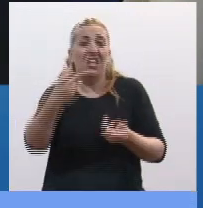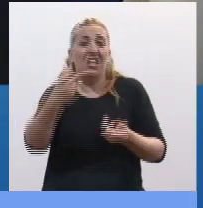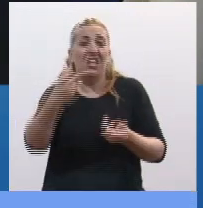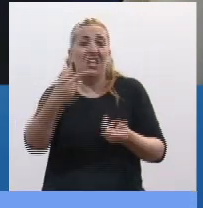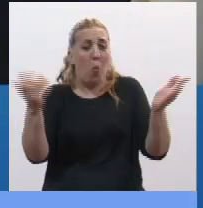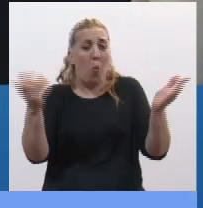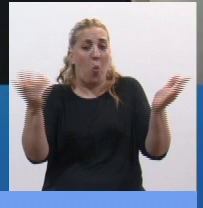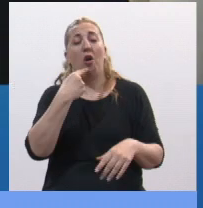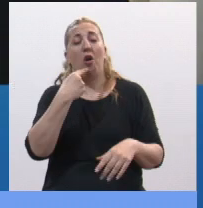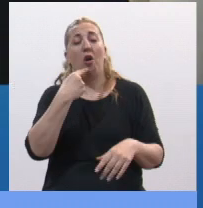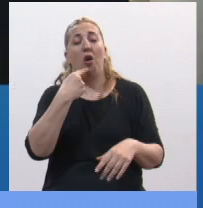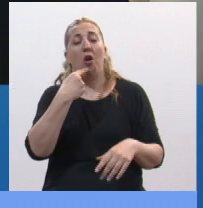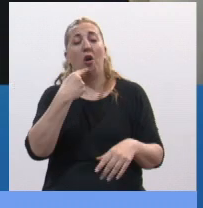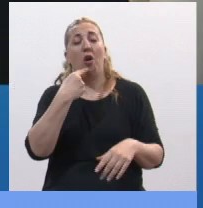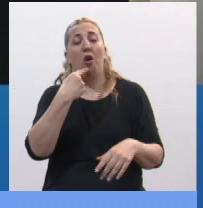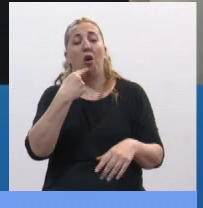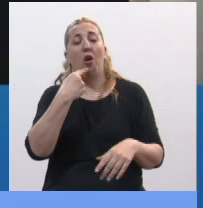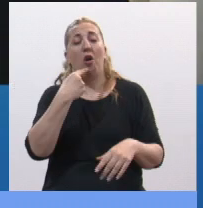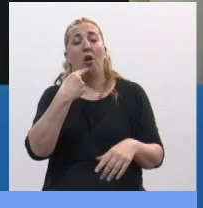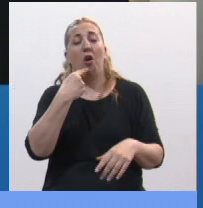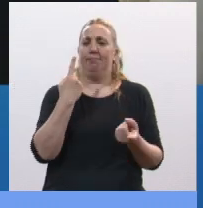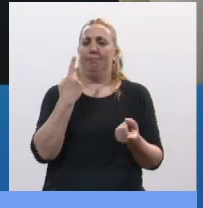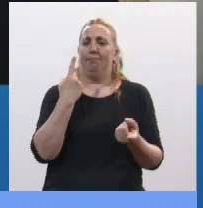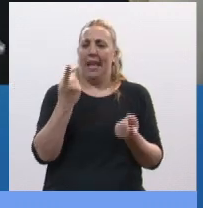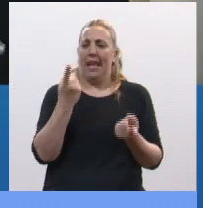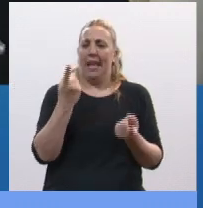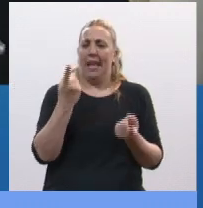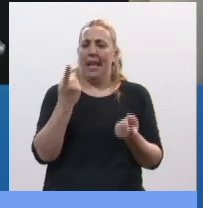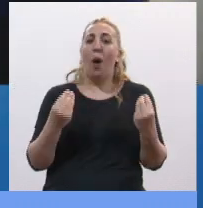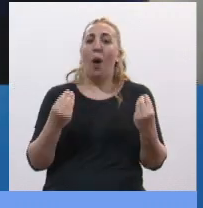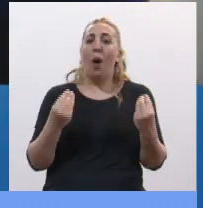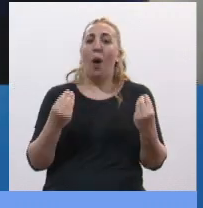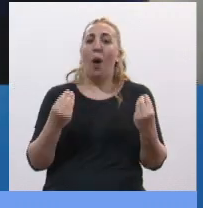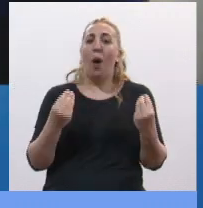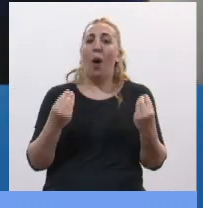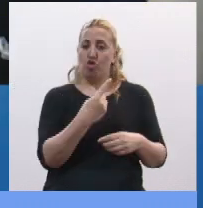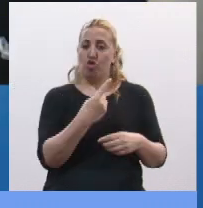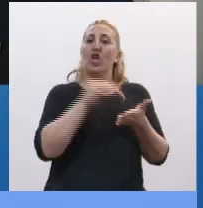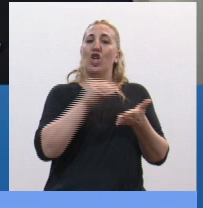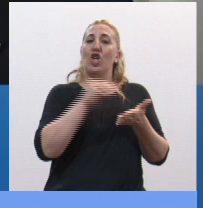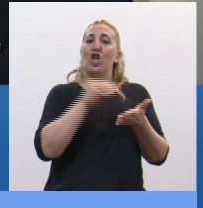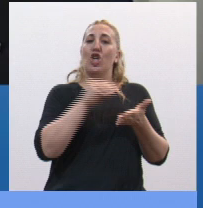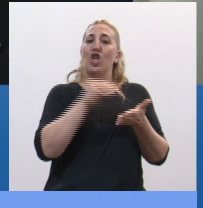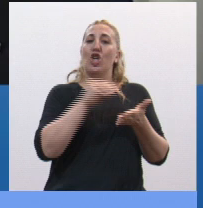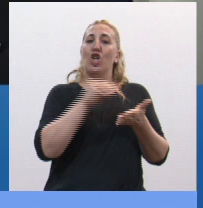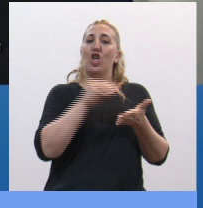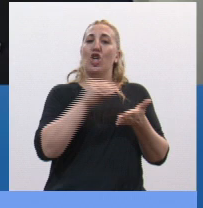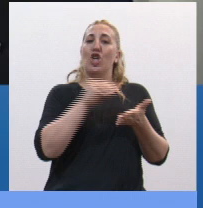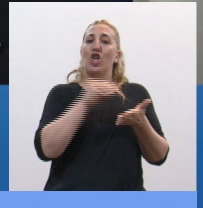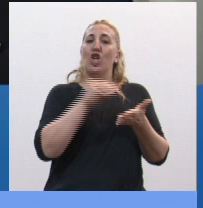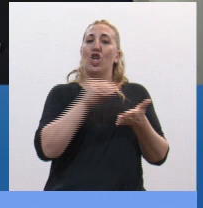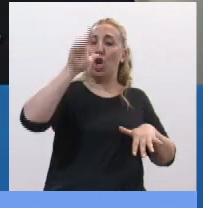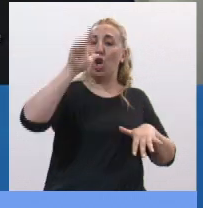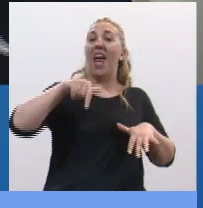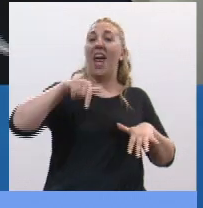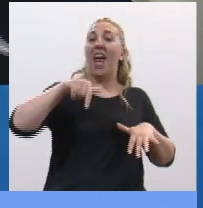que, esto también es muy llamativo, curioso, que como somos mayoría, quizá